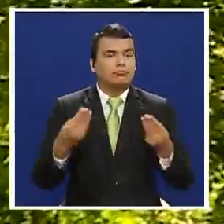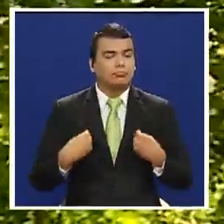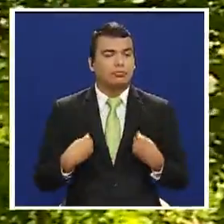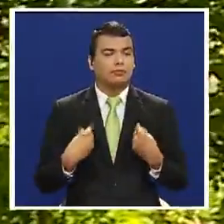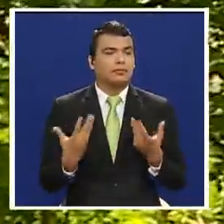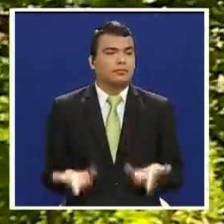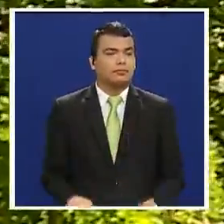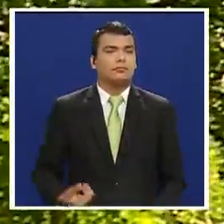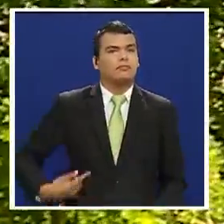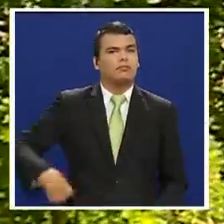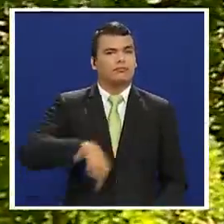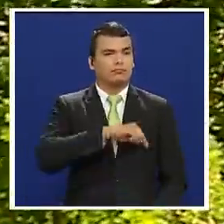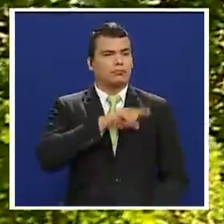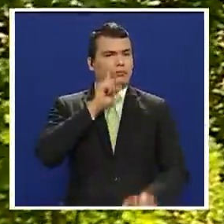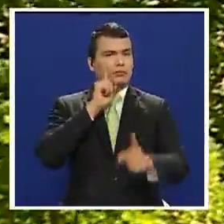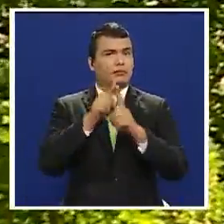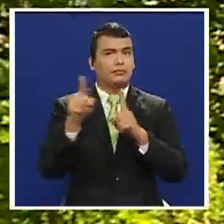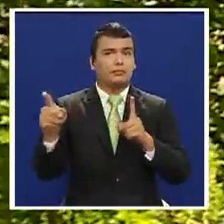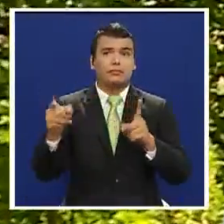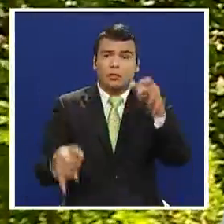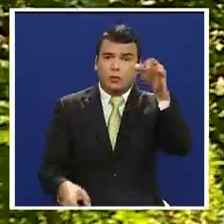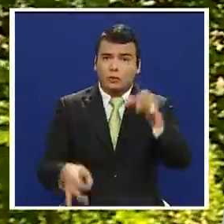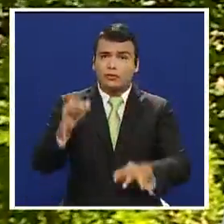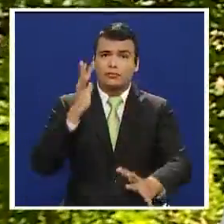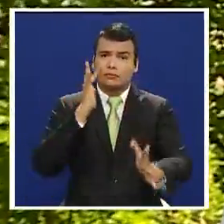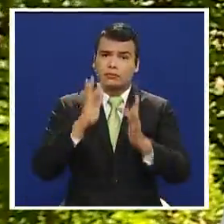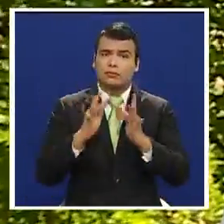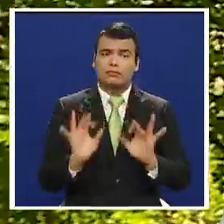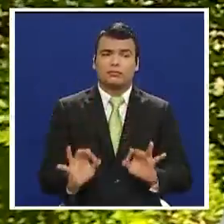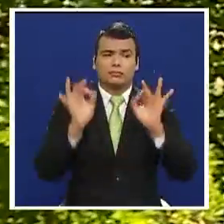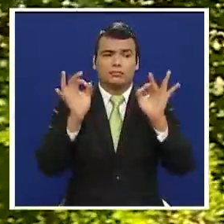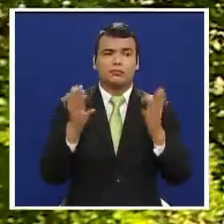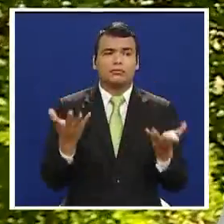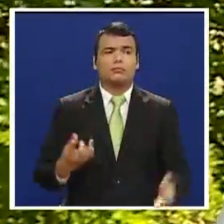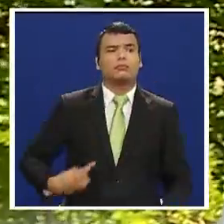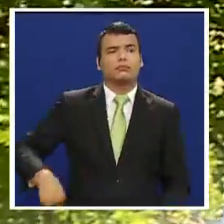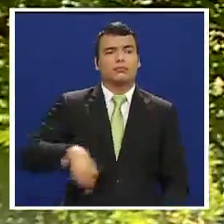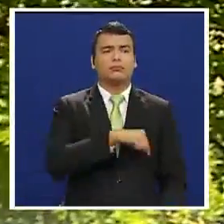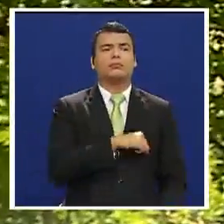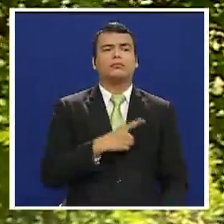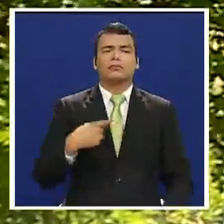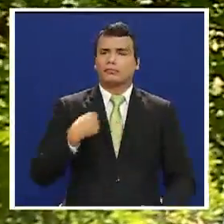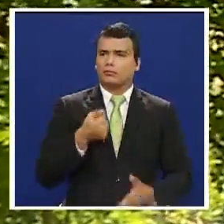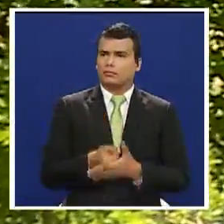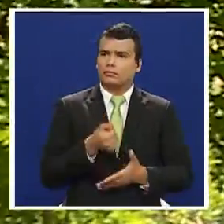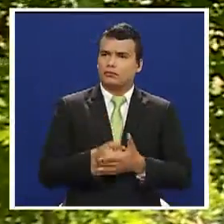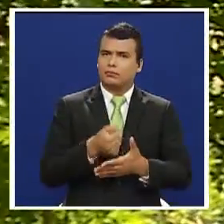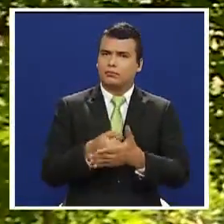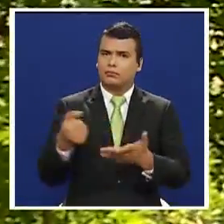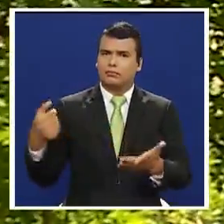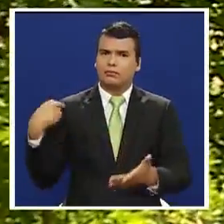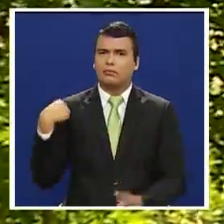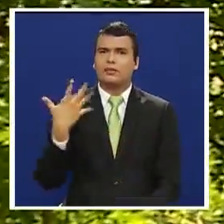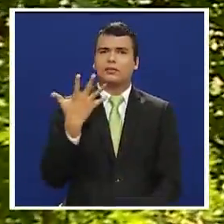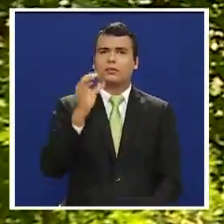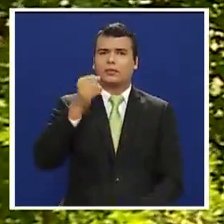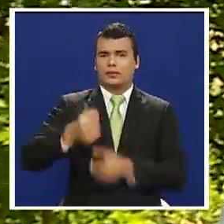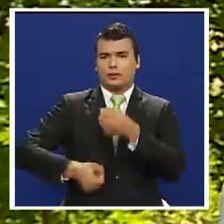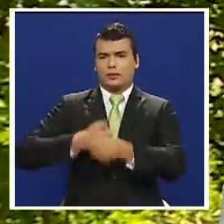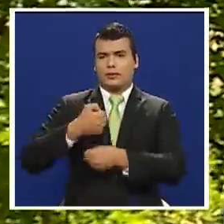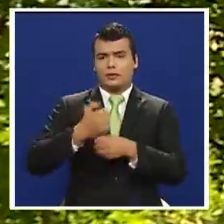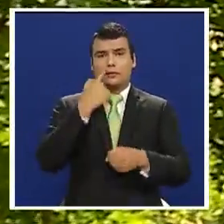familia estaba en el ojo del huracán. Y me dijeron, no, primo, ya pues hay que entrarles a trabajar porque con ese señor hay que cumplir o cumplir, sí, eso